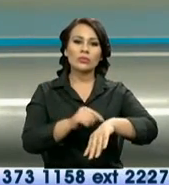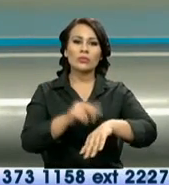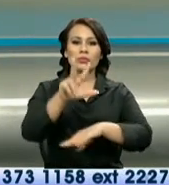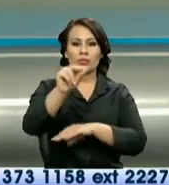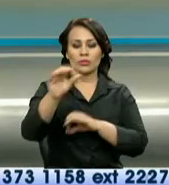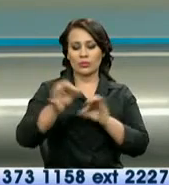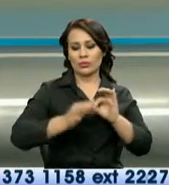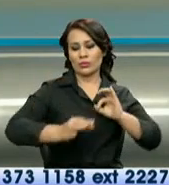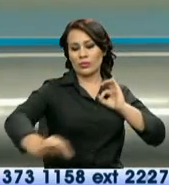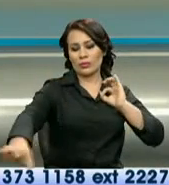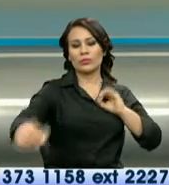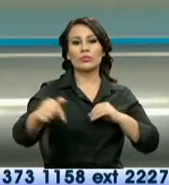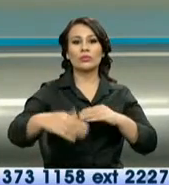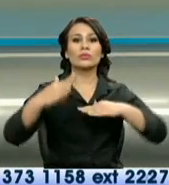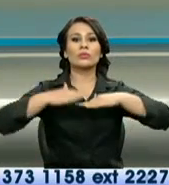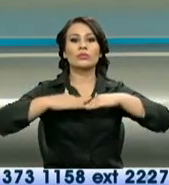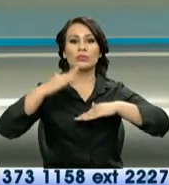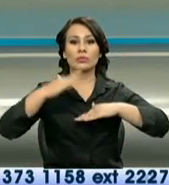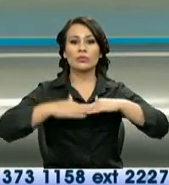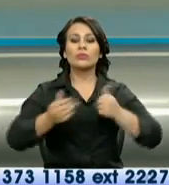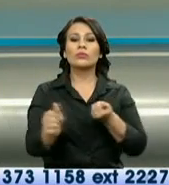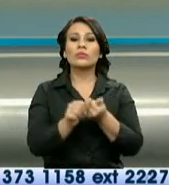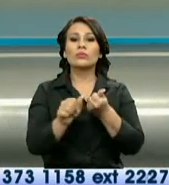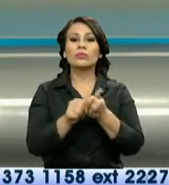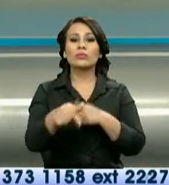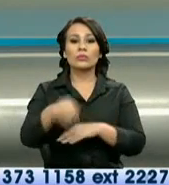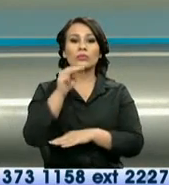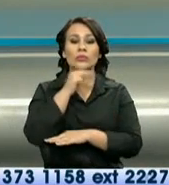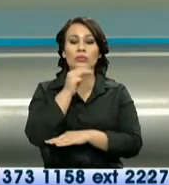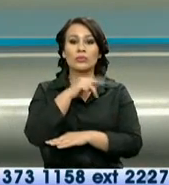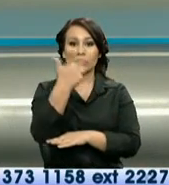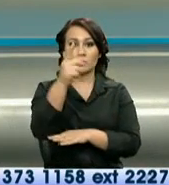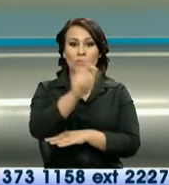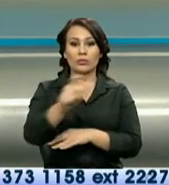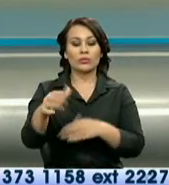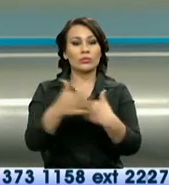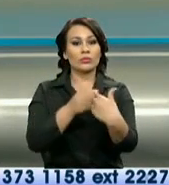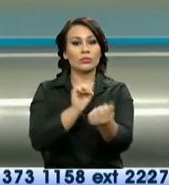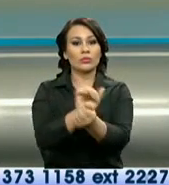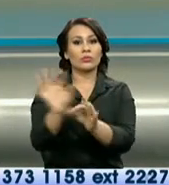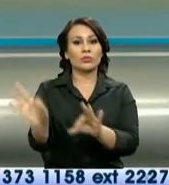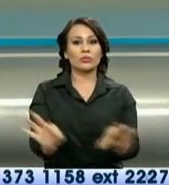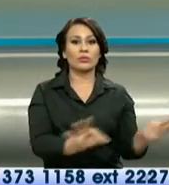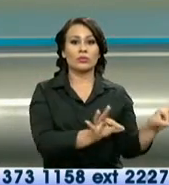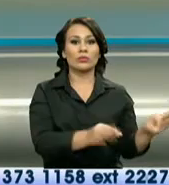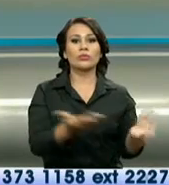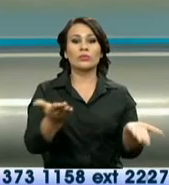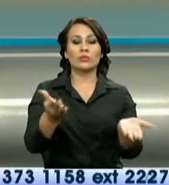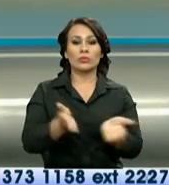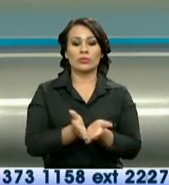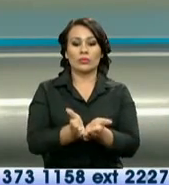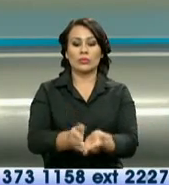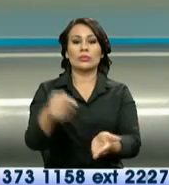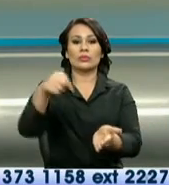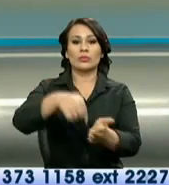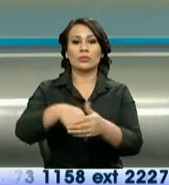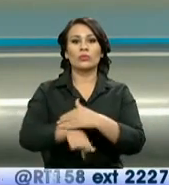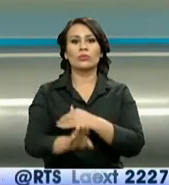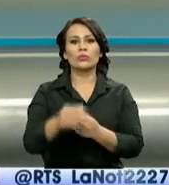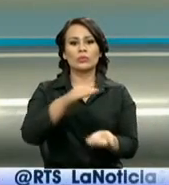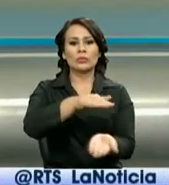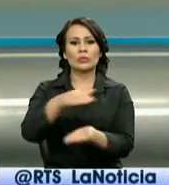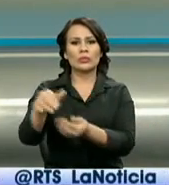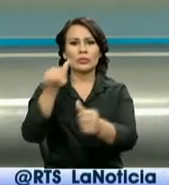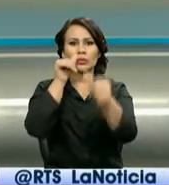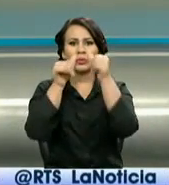millas náuticas del puerto de Manta. Además, tres sujetos quedaron detenidos. Ellos tripulaban el navío que estaba cargado de toneladas de